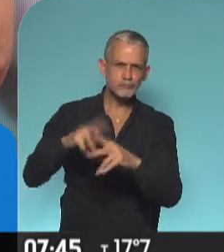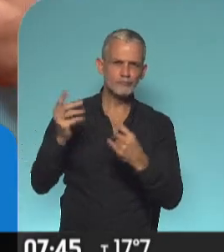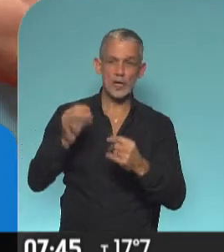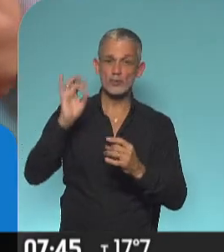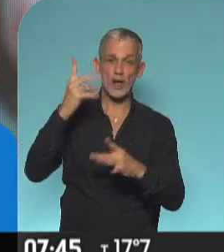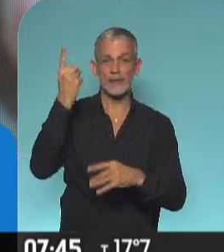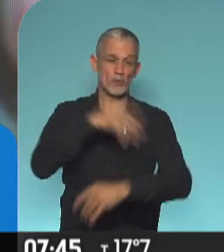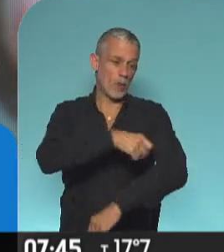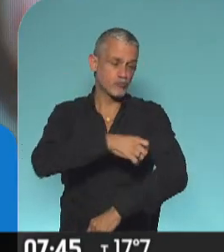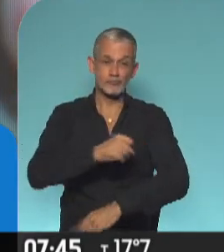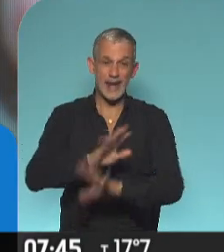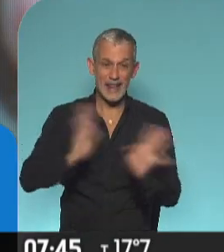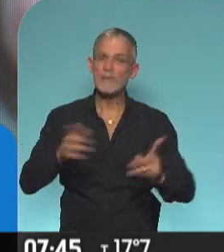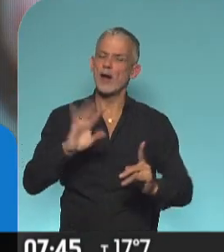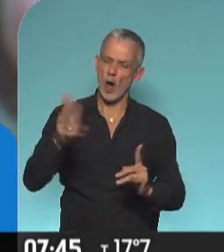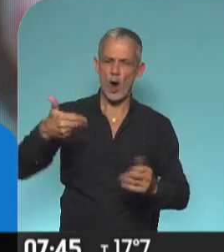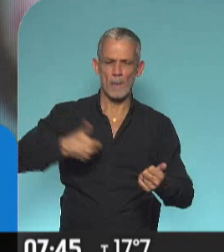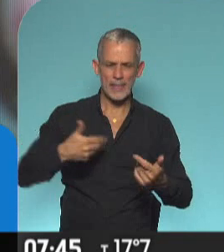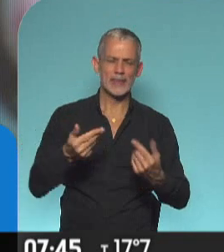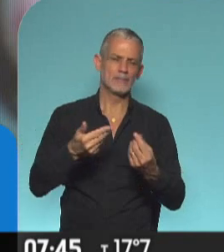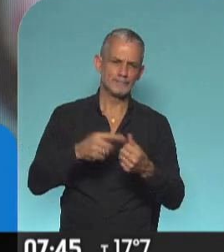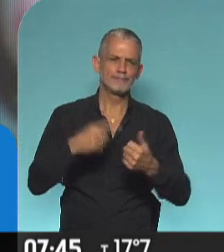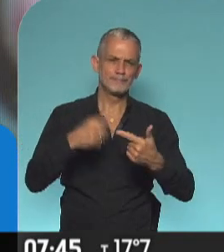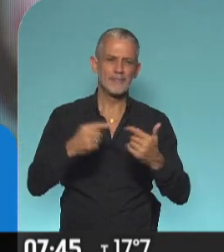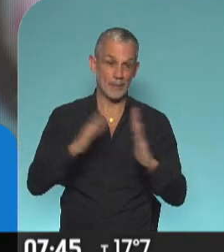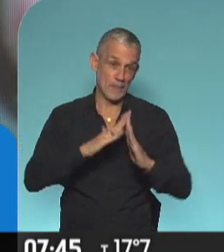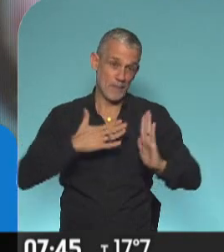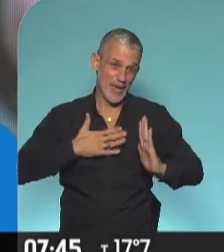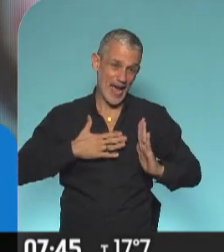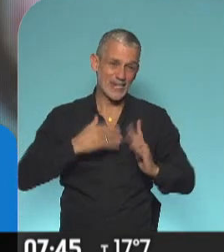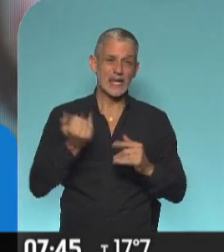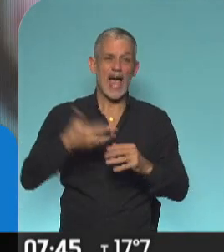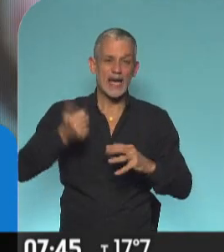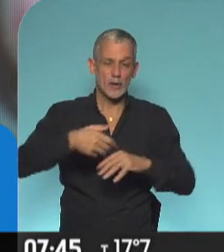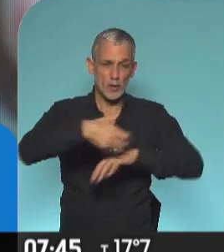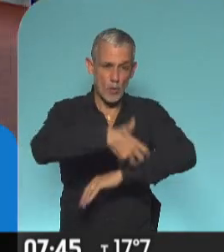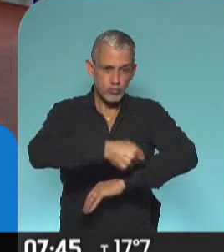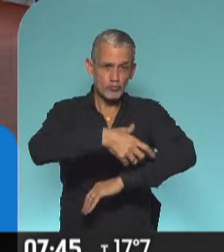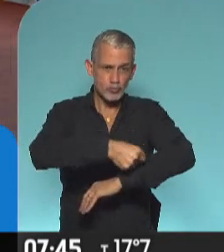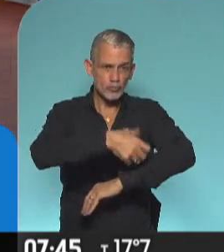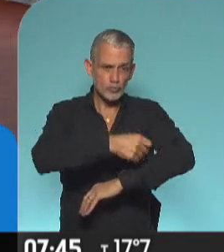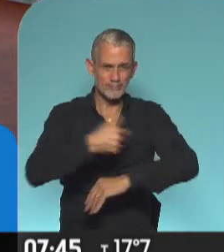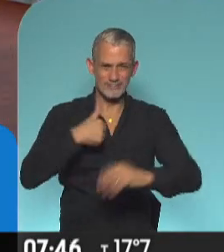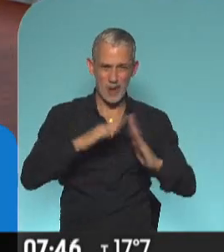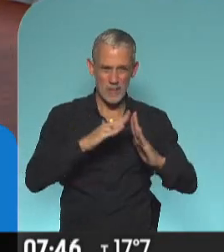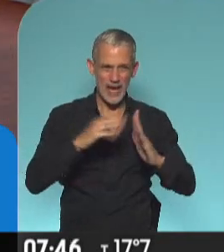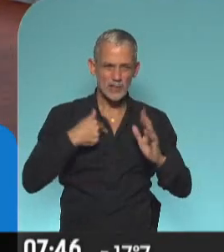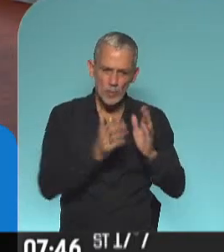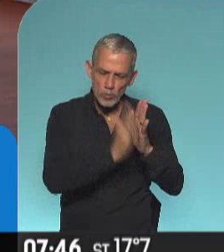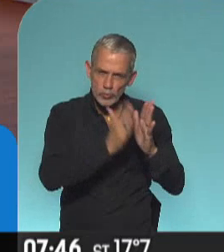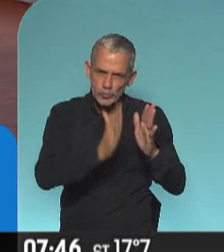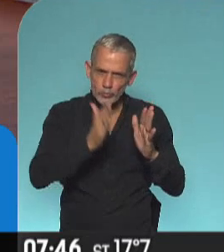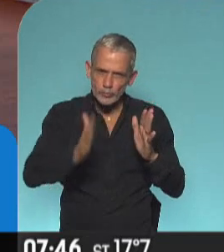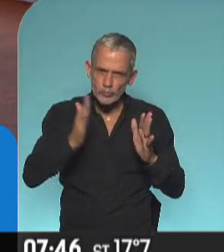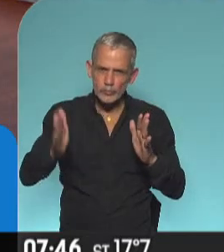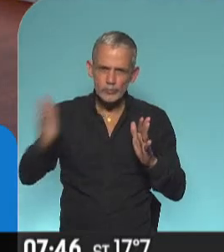sola medición, le van a pedir a la persona seguramente que haga mediciones en su casa si tiene el aparato para hacerlo. Claro, como para hacer un seguimiento, exacto, ¿no? para